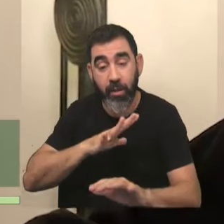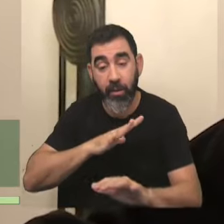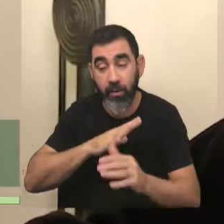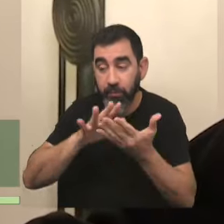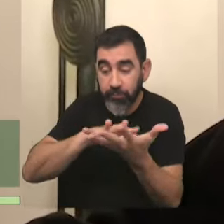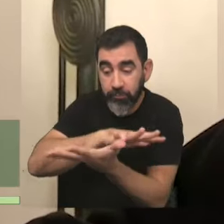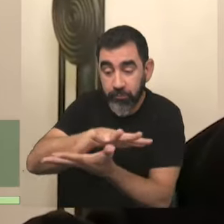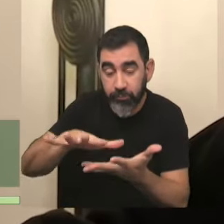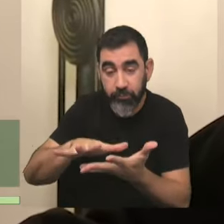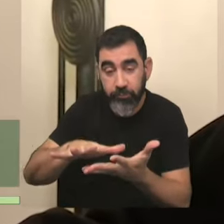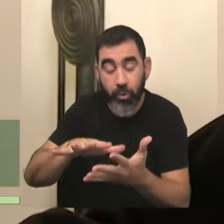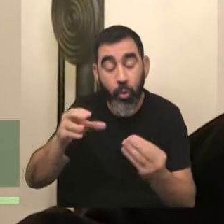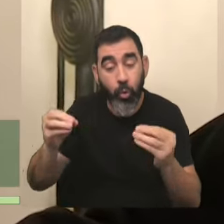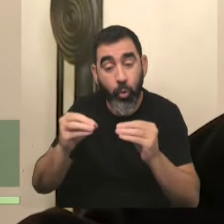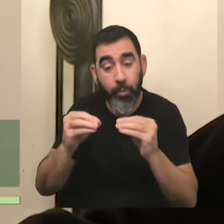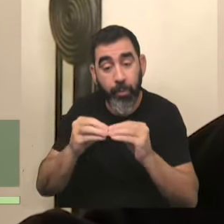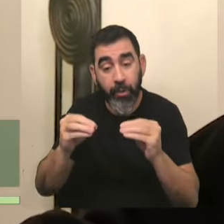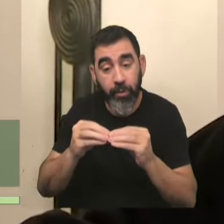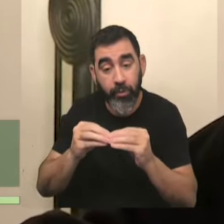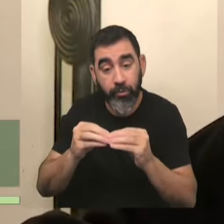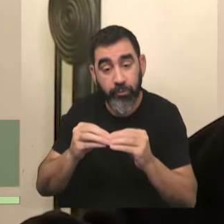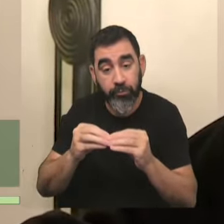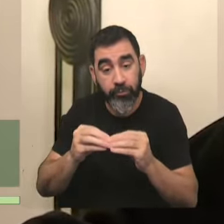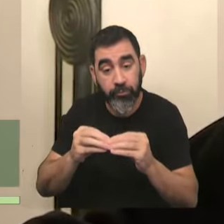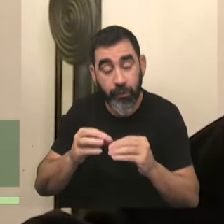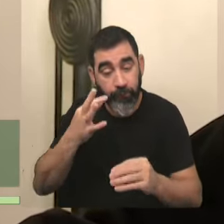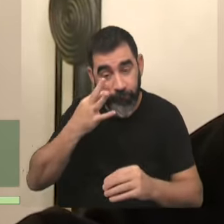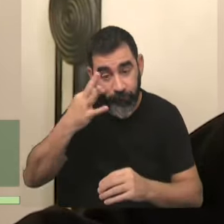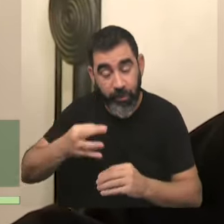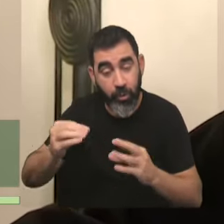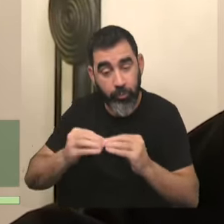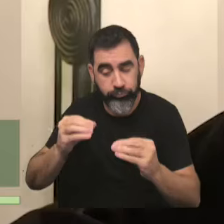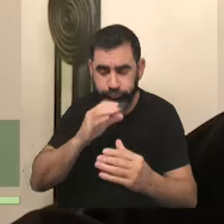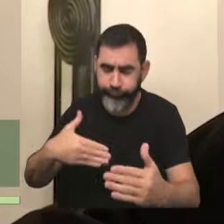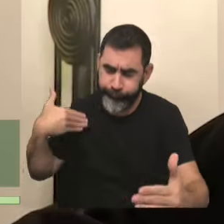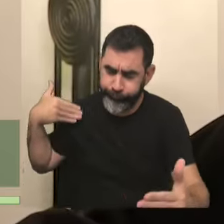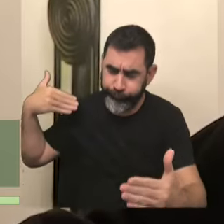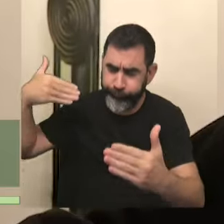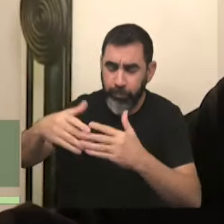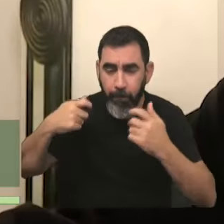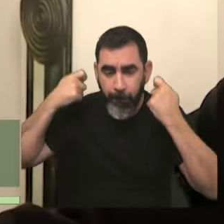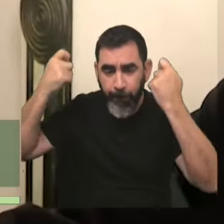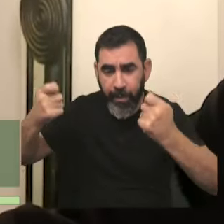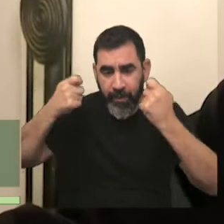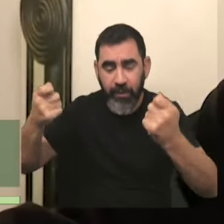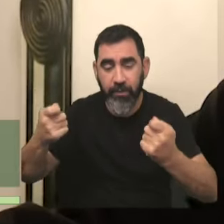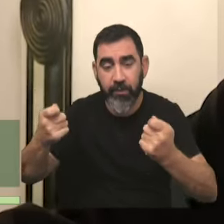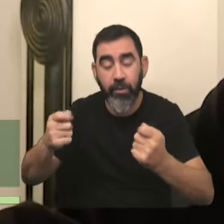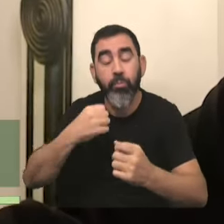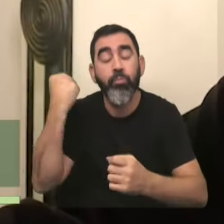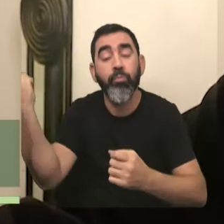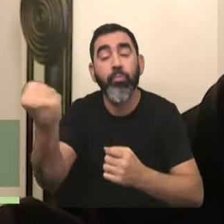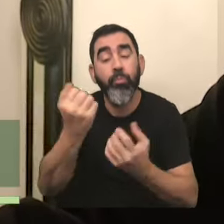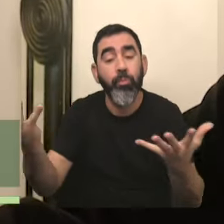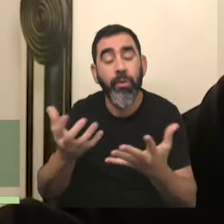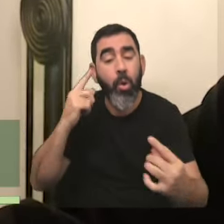espacio donde tenemos compañeros que Son compañeros de de una larga trayectoria militante yo creo que lo central ahora es que